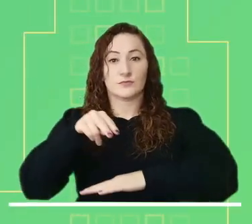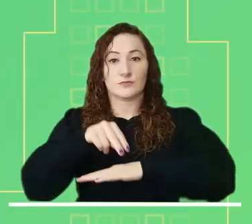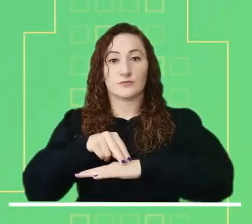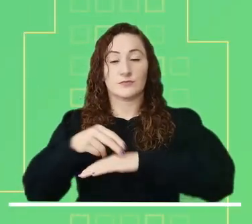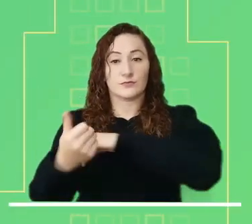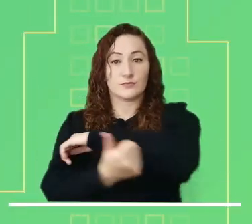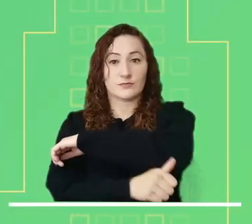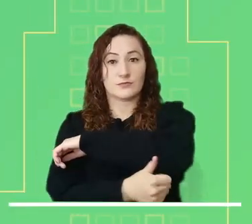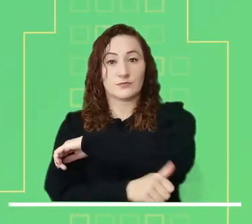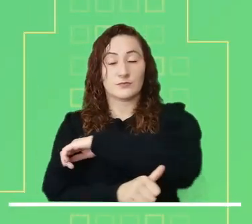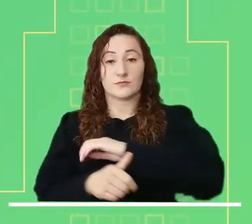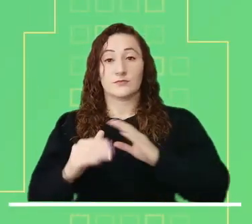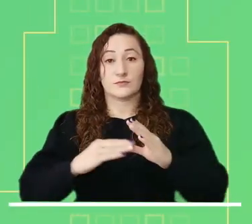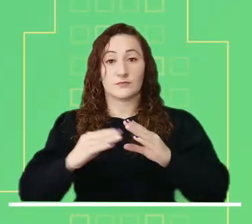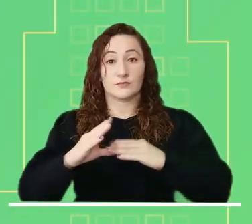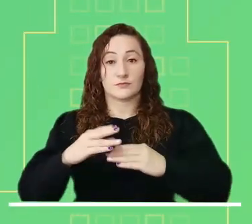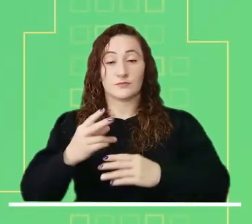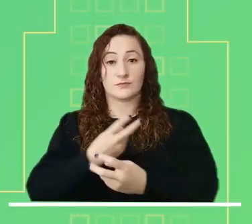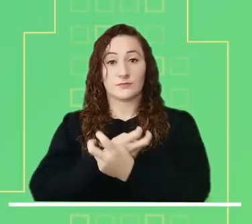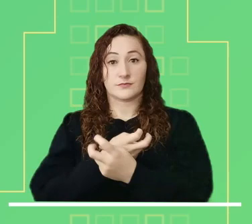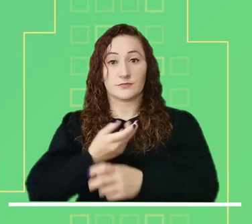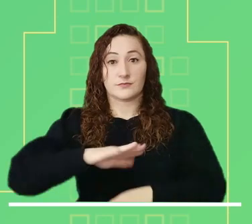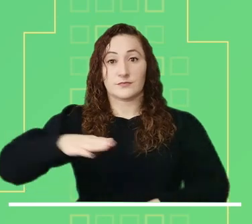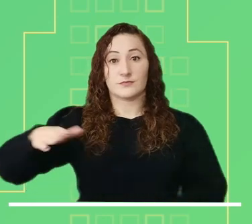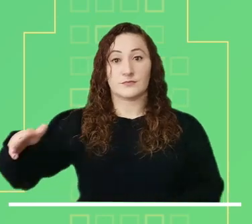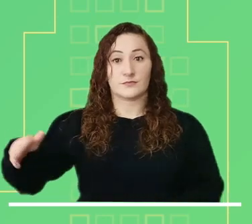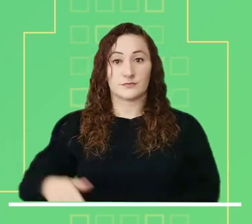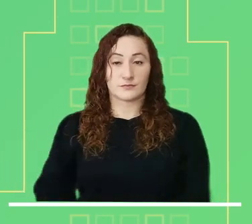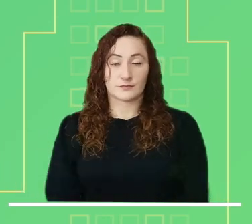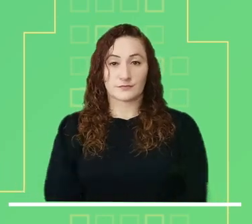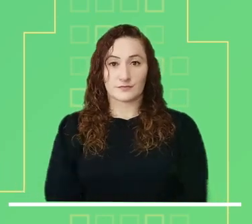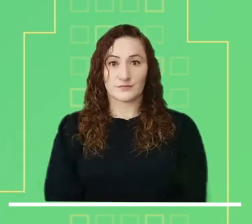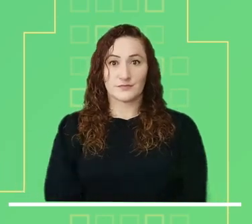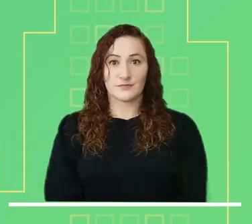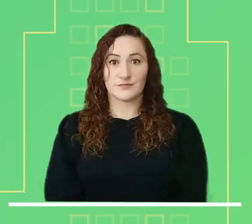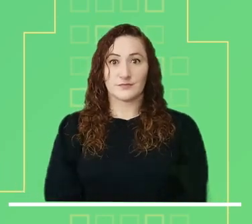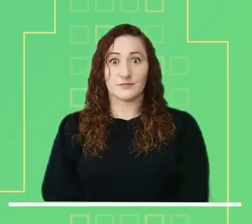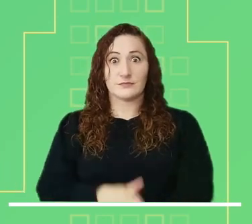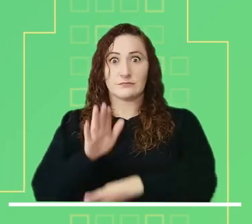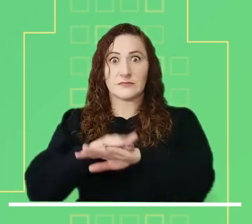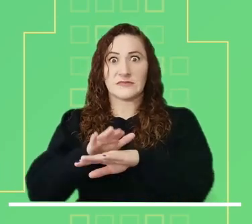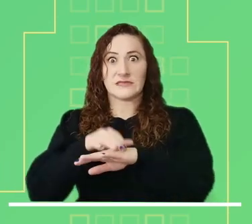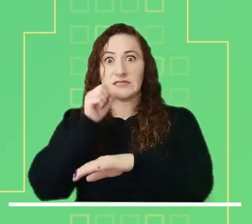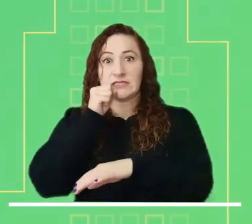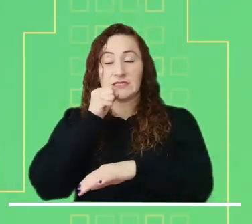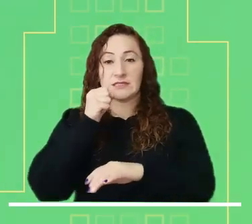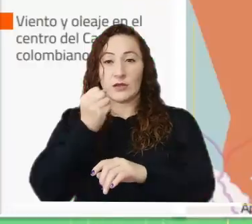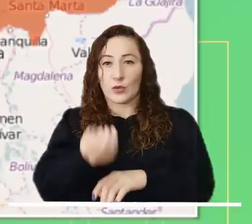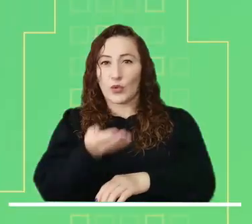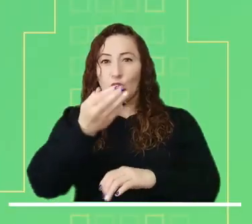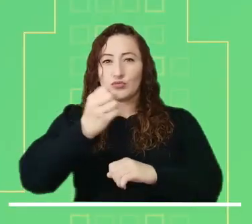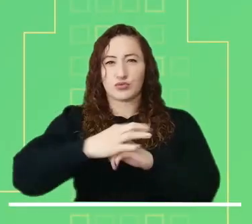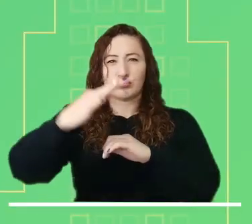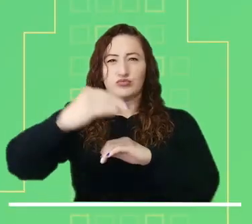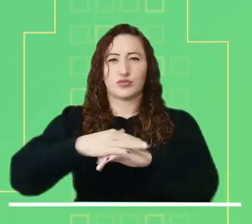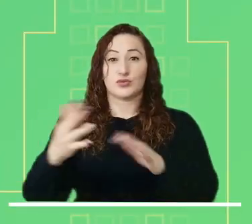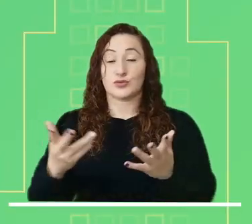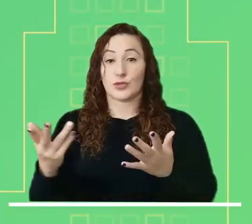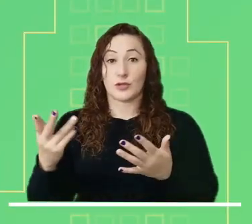Alerta roja por probabilidad de deslizamientos de tierra en Santander, Quindío, Nariño, Boyacá, Cauca, Huila y